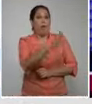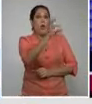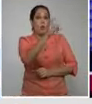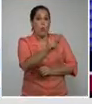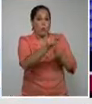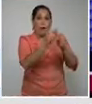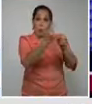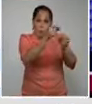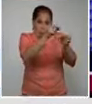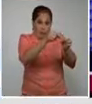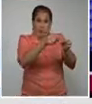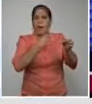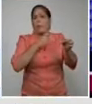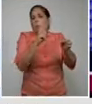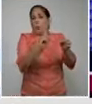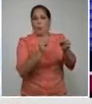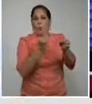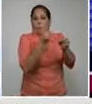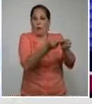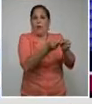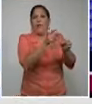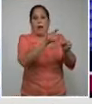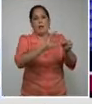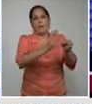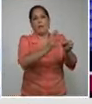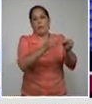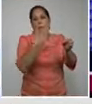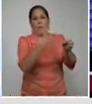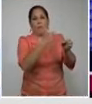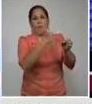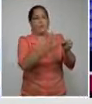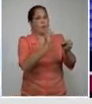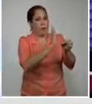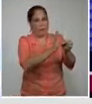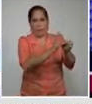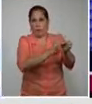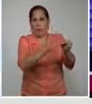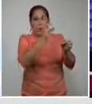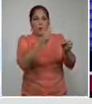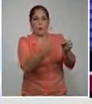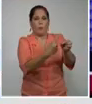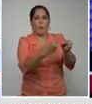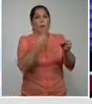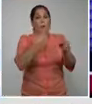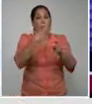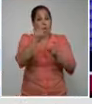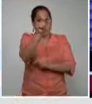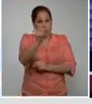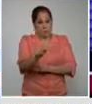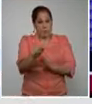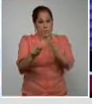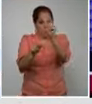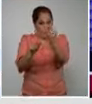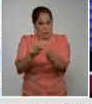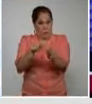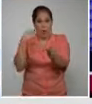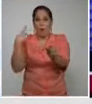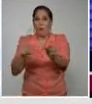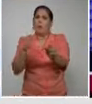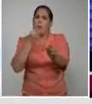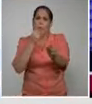primer número es que se le asigna un esquema, ese esquema se respeta y si iba a recibir placebo, va a recibir sus 2 dosis de placebo y si iba a